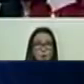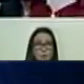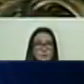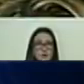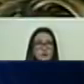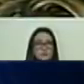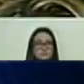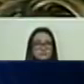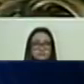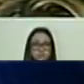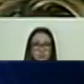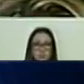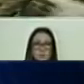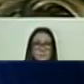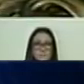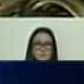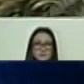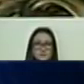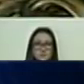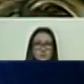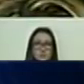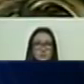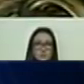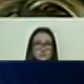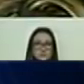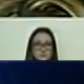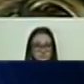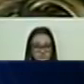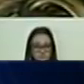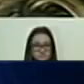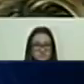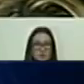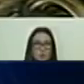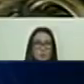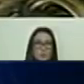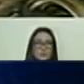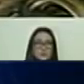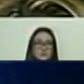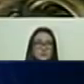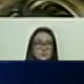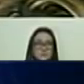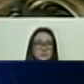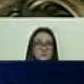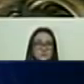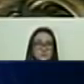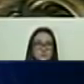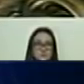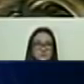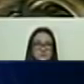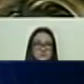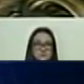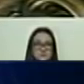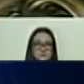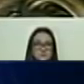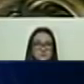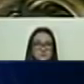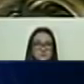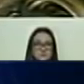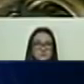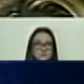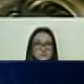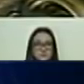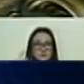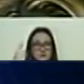lograr estabilizar los precios de los productos? Por otra parte, la última pregunta, presidente. Quisiera una reflexión suya